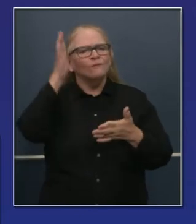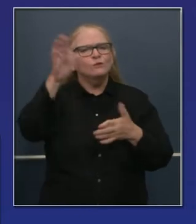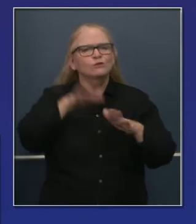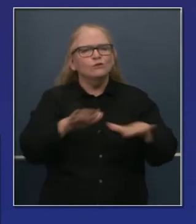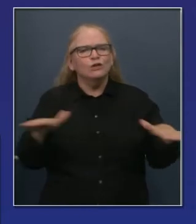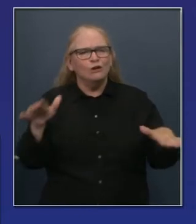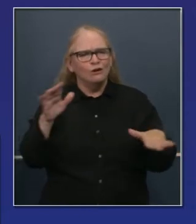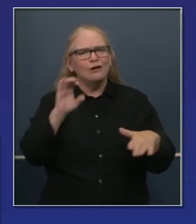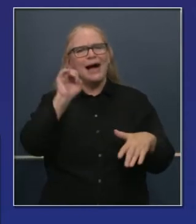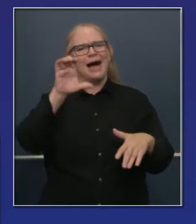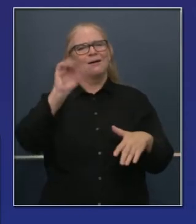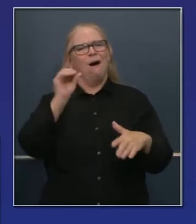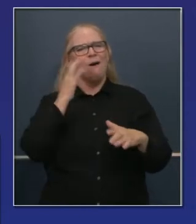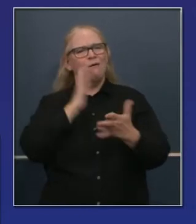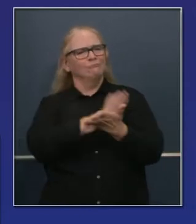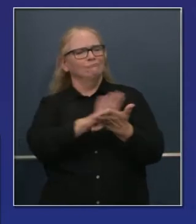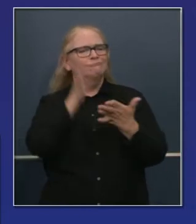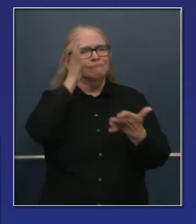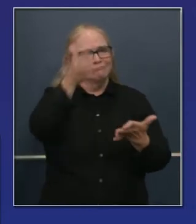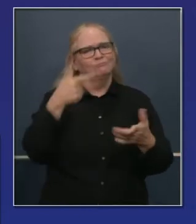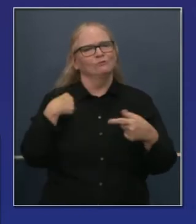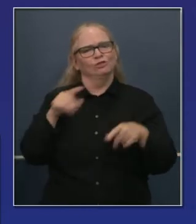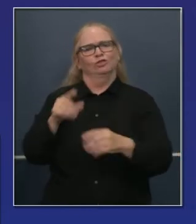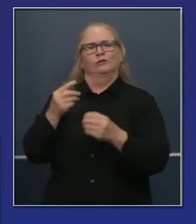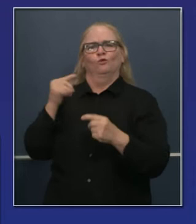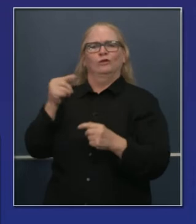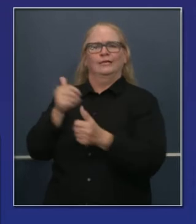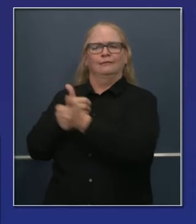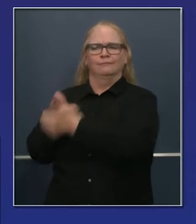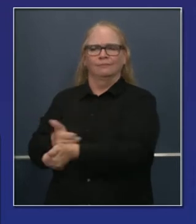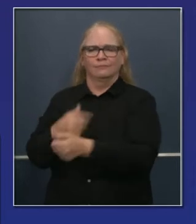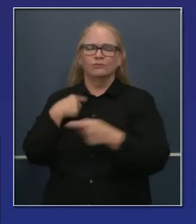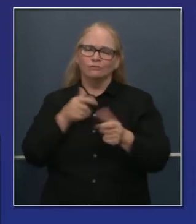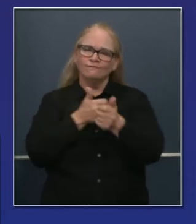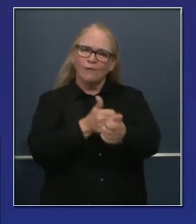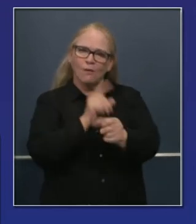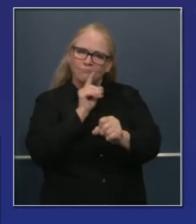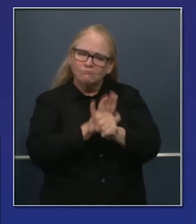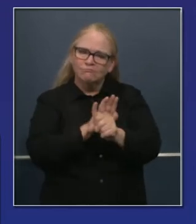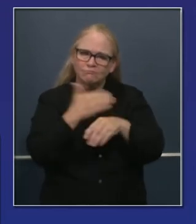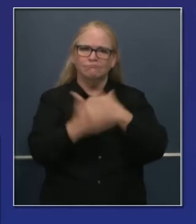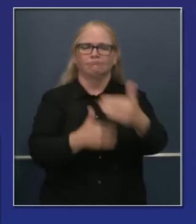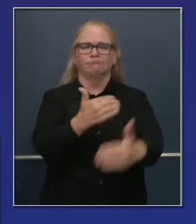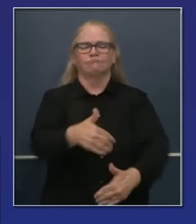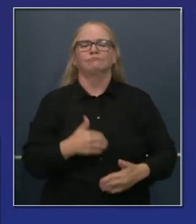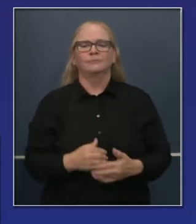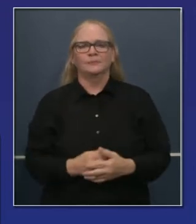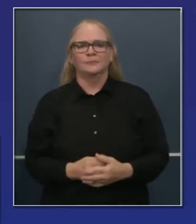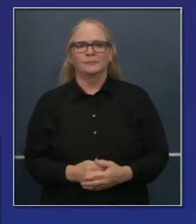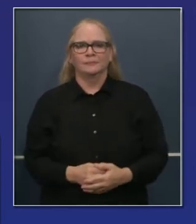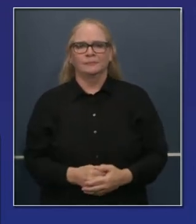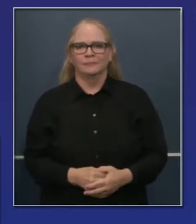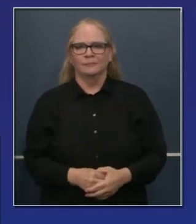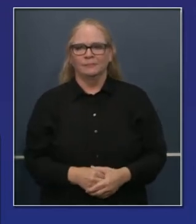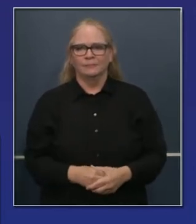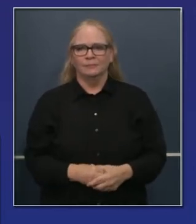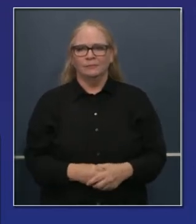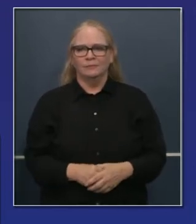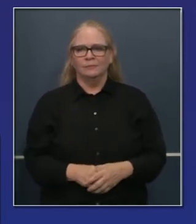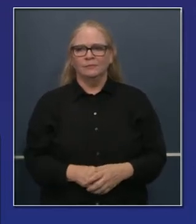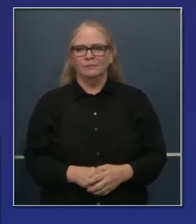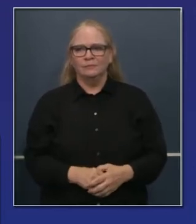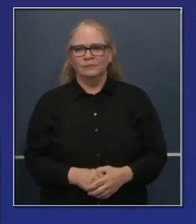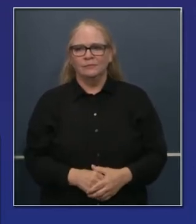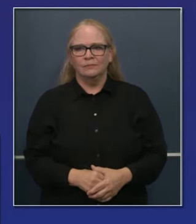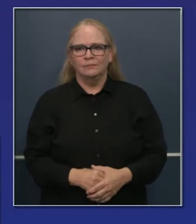gran estado no estamos retrocediendo en este compromiso todo lo contrario pero en el proceso de la transición en el